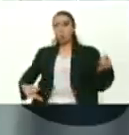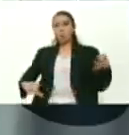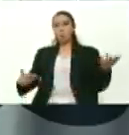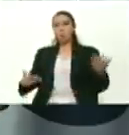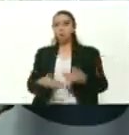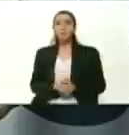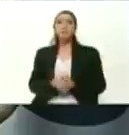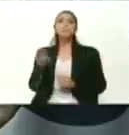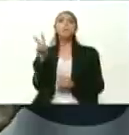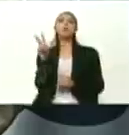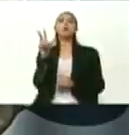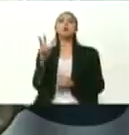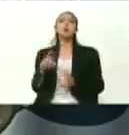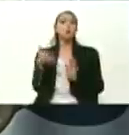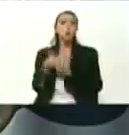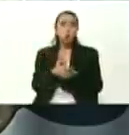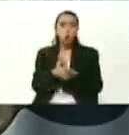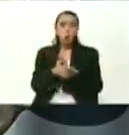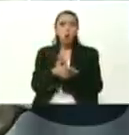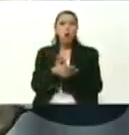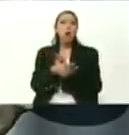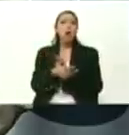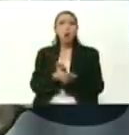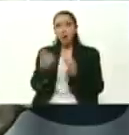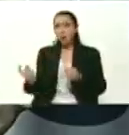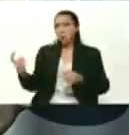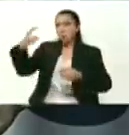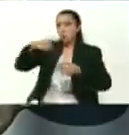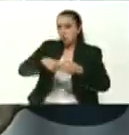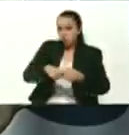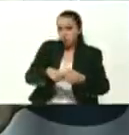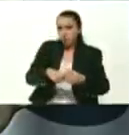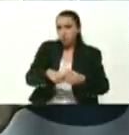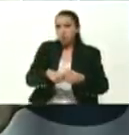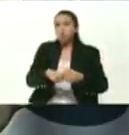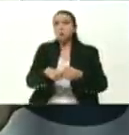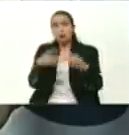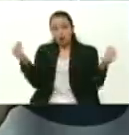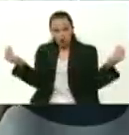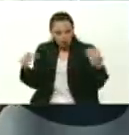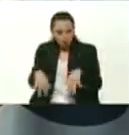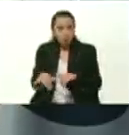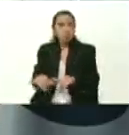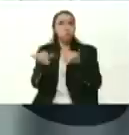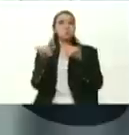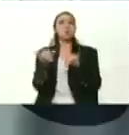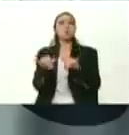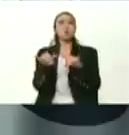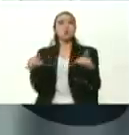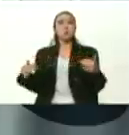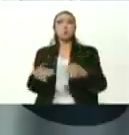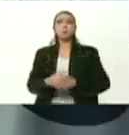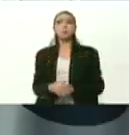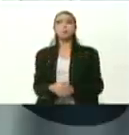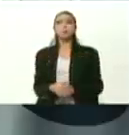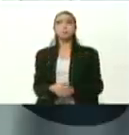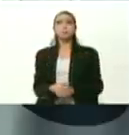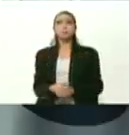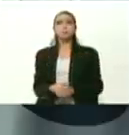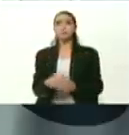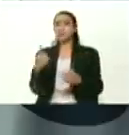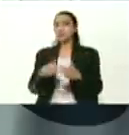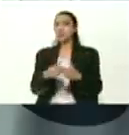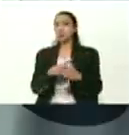y Venezuela hubiera sido Estado parte de ese estatuto correspondiente